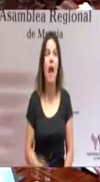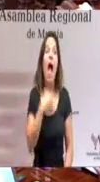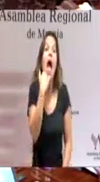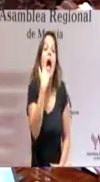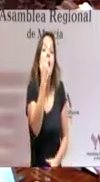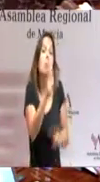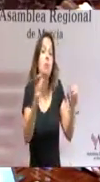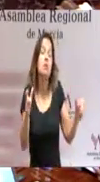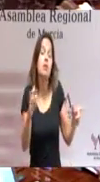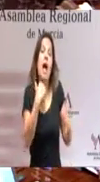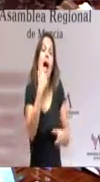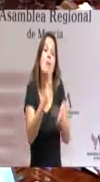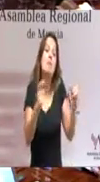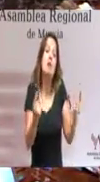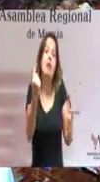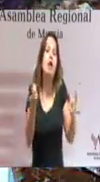alguna gente.